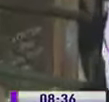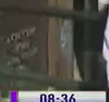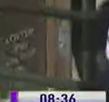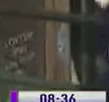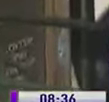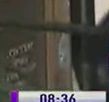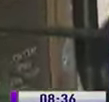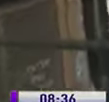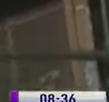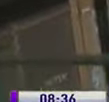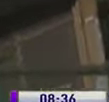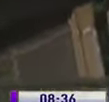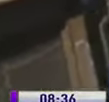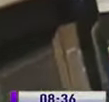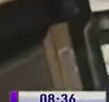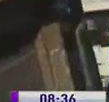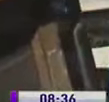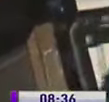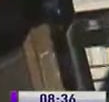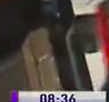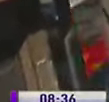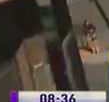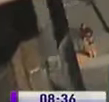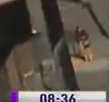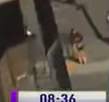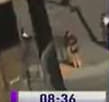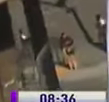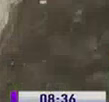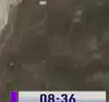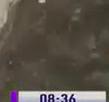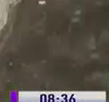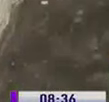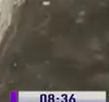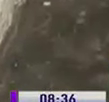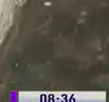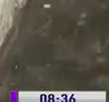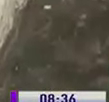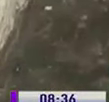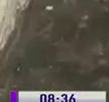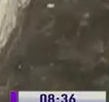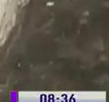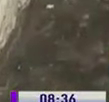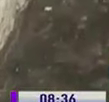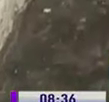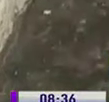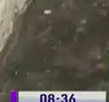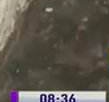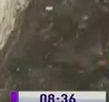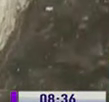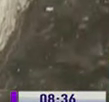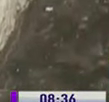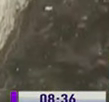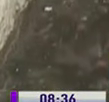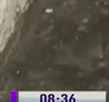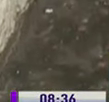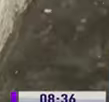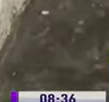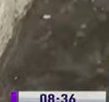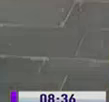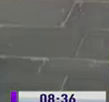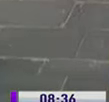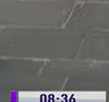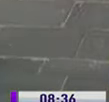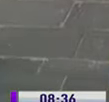a la gente desadaptada no a nosotros los quiteños